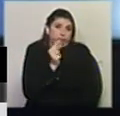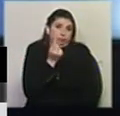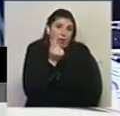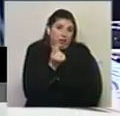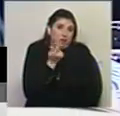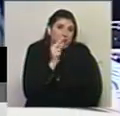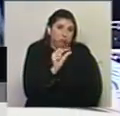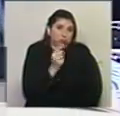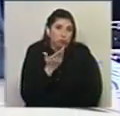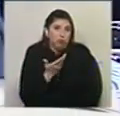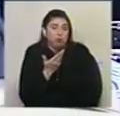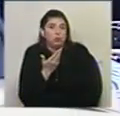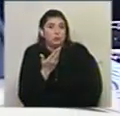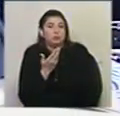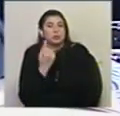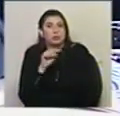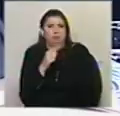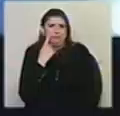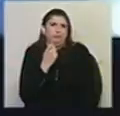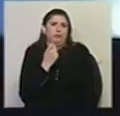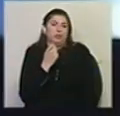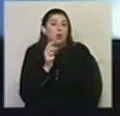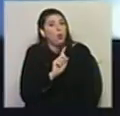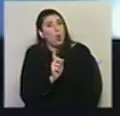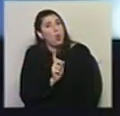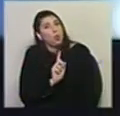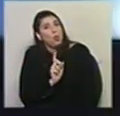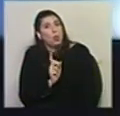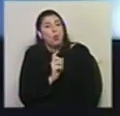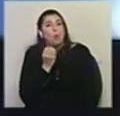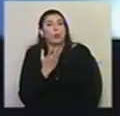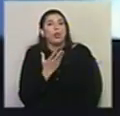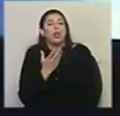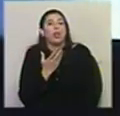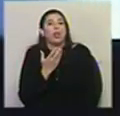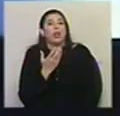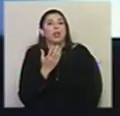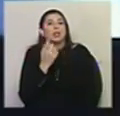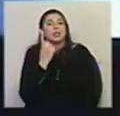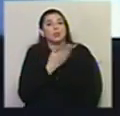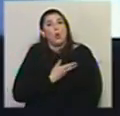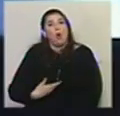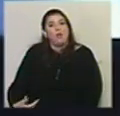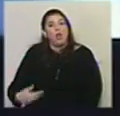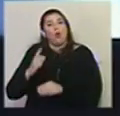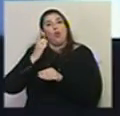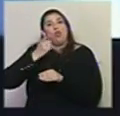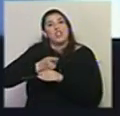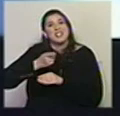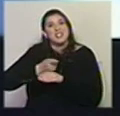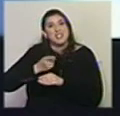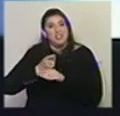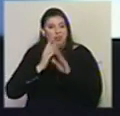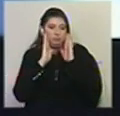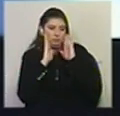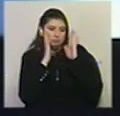Bueno, eso es evidente, ¿no? No tanto, porque si un gobierno decide poner el foco en